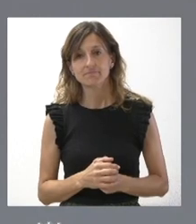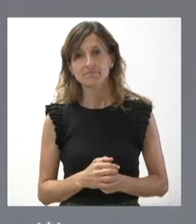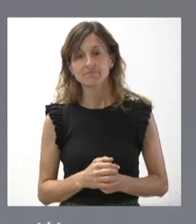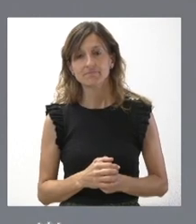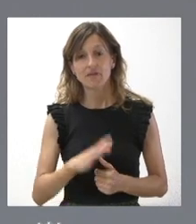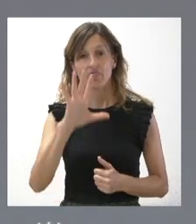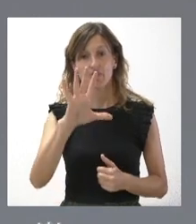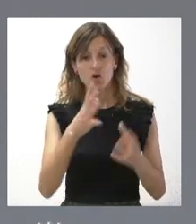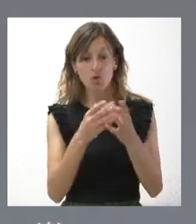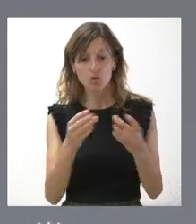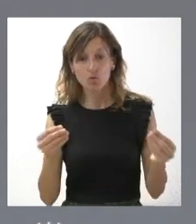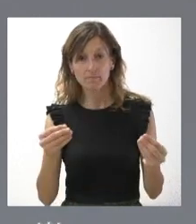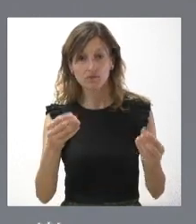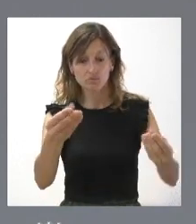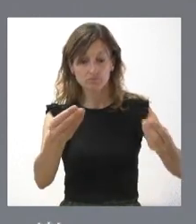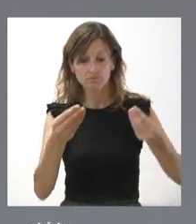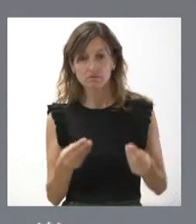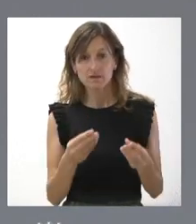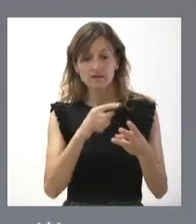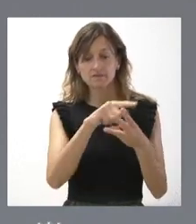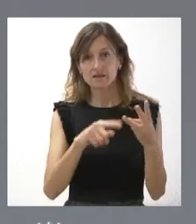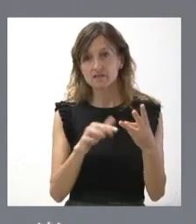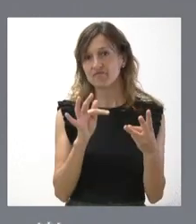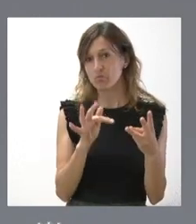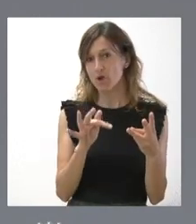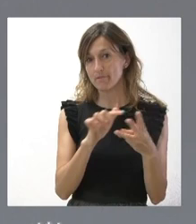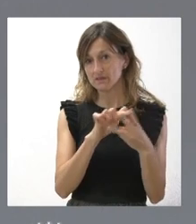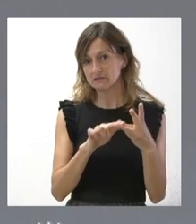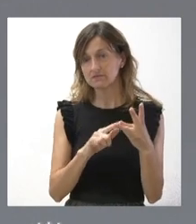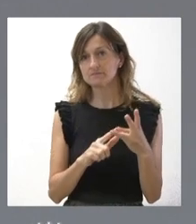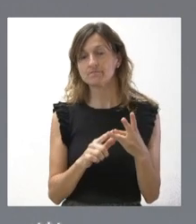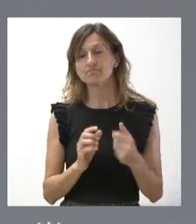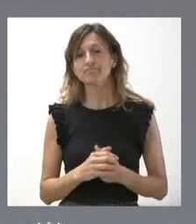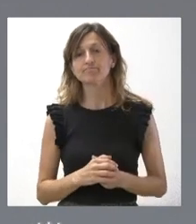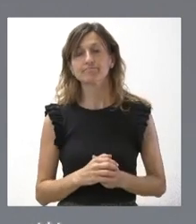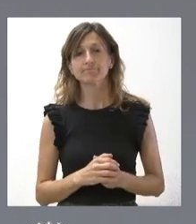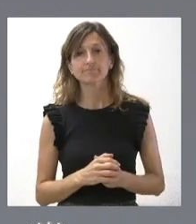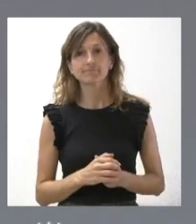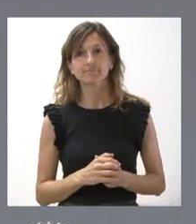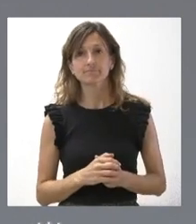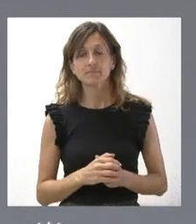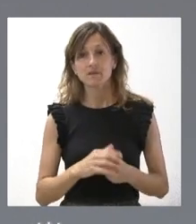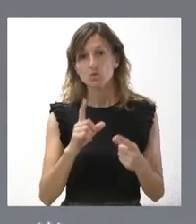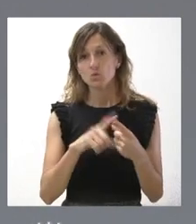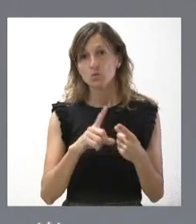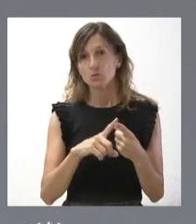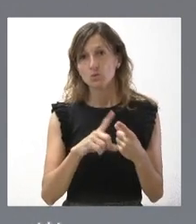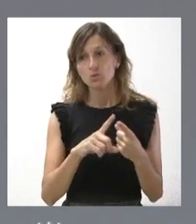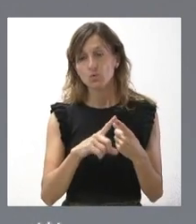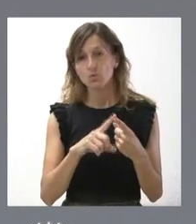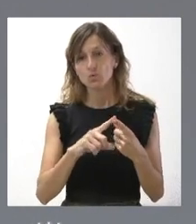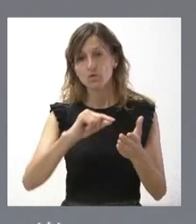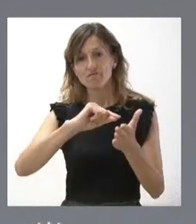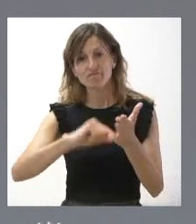De estos cinco documentos que hemos recibido, 3 son favorables, 3 son muy favorables. Uno viene